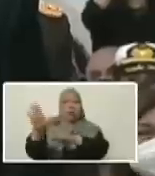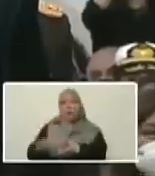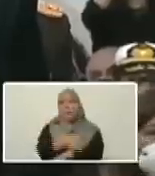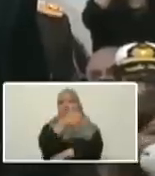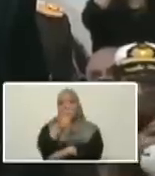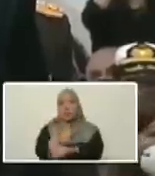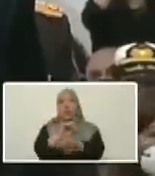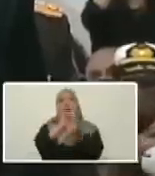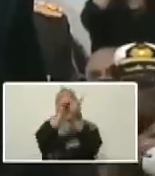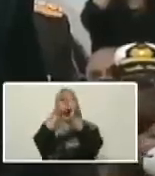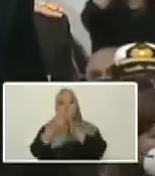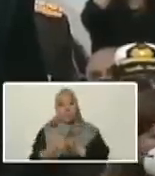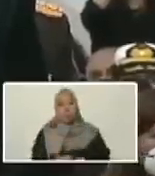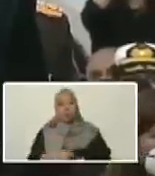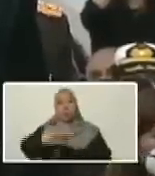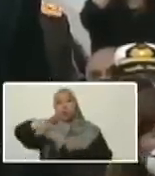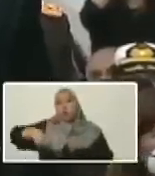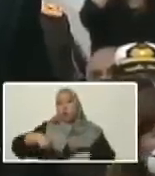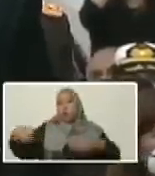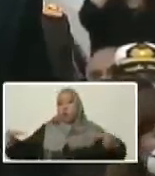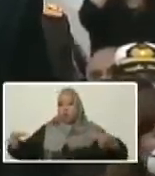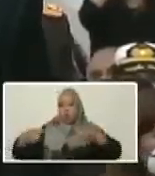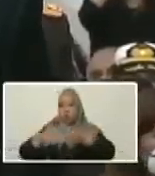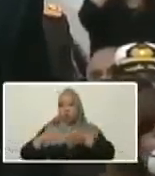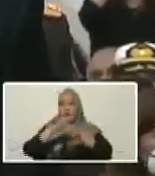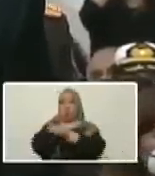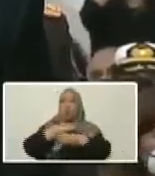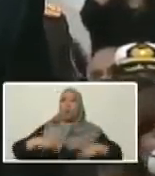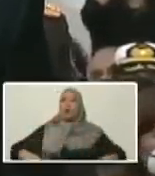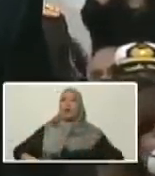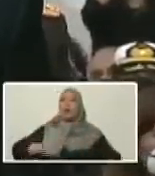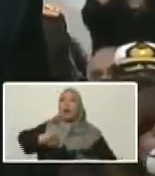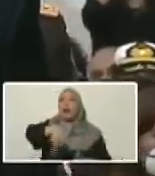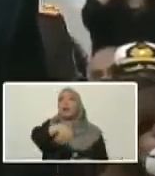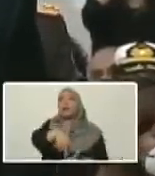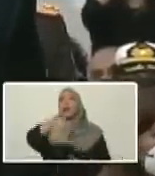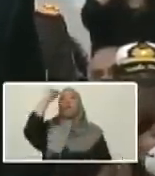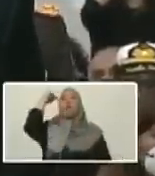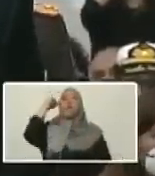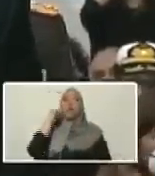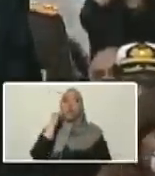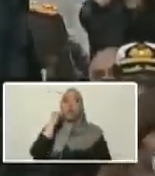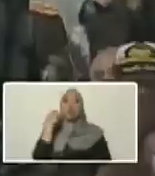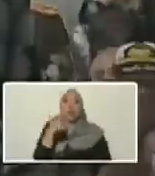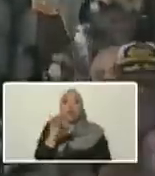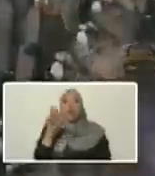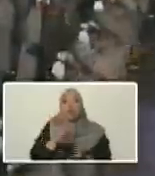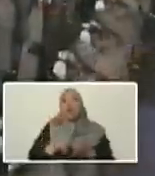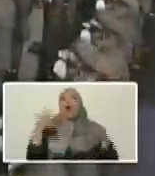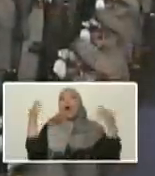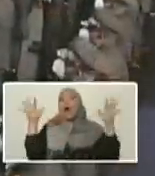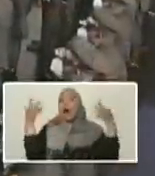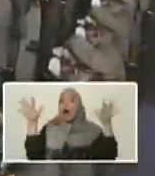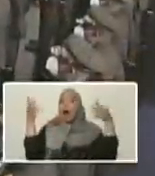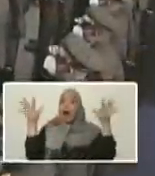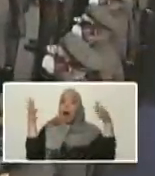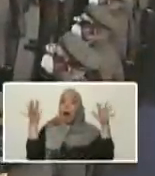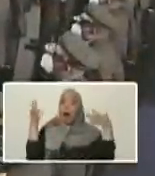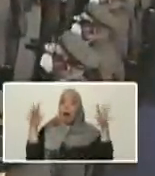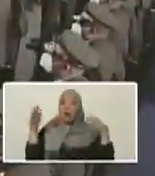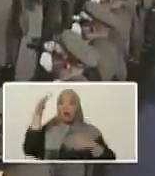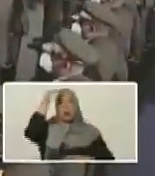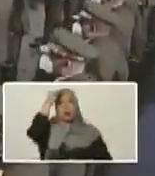de división de nuestra gloriosa Guardia Nacional Bolivariana. Autorizado.